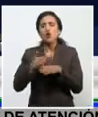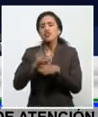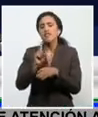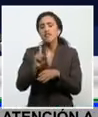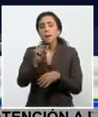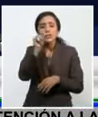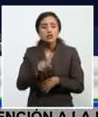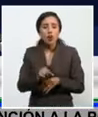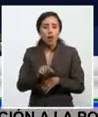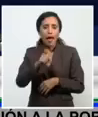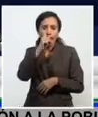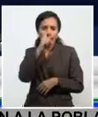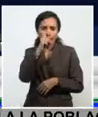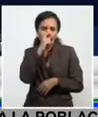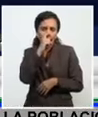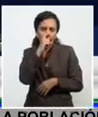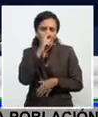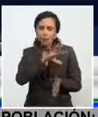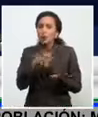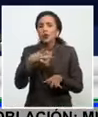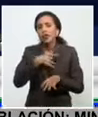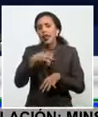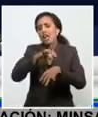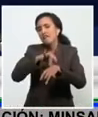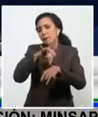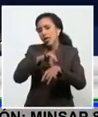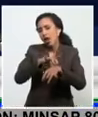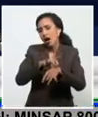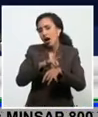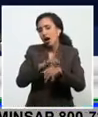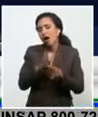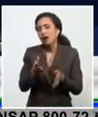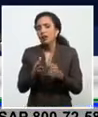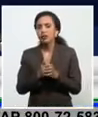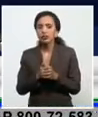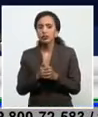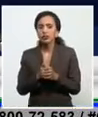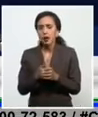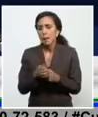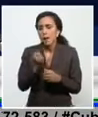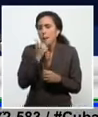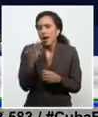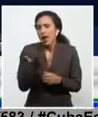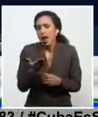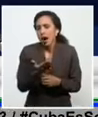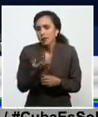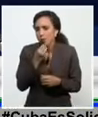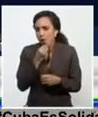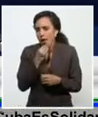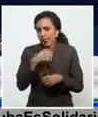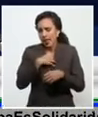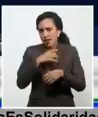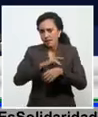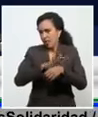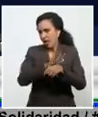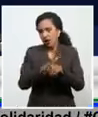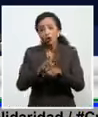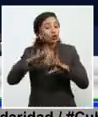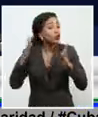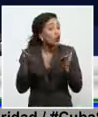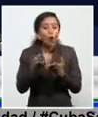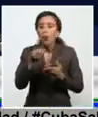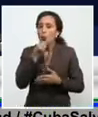con una determinada enfermedad asociada, pues adquiera más la enfermedad que otros. No, todos estamos expuestos y todos